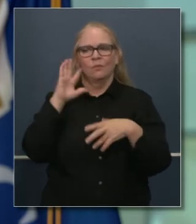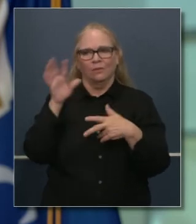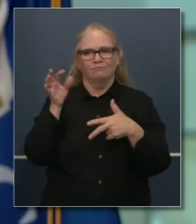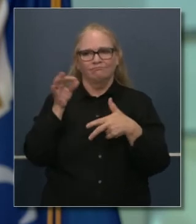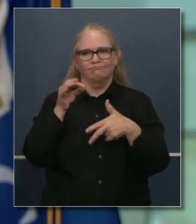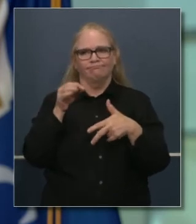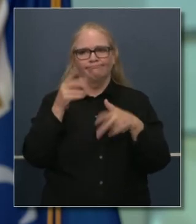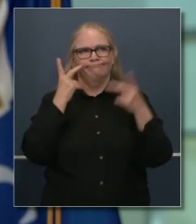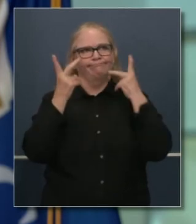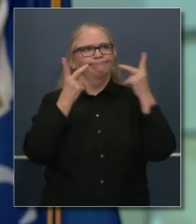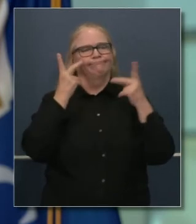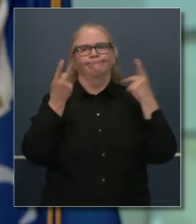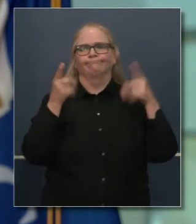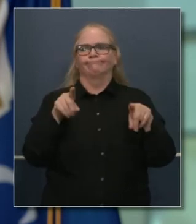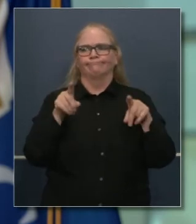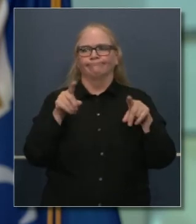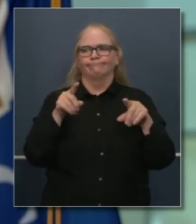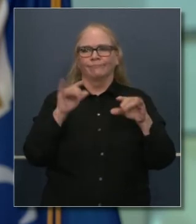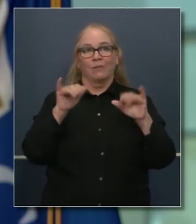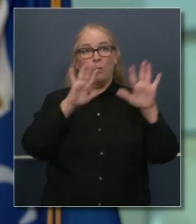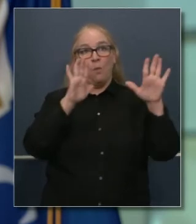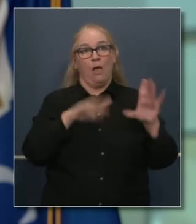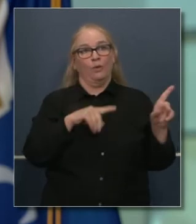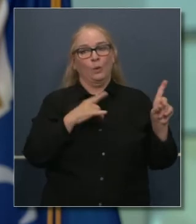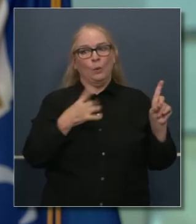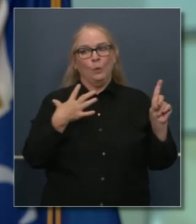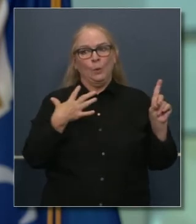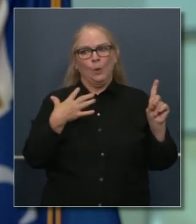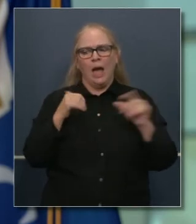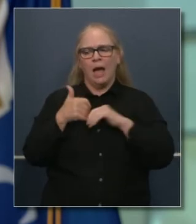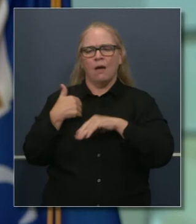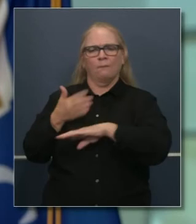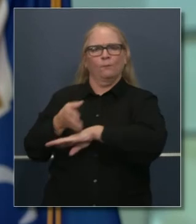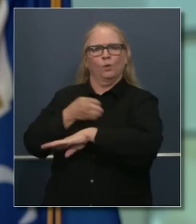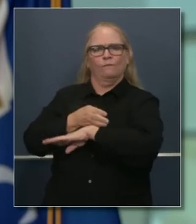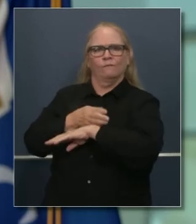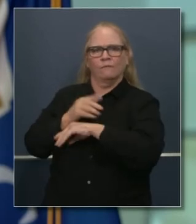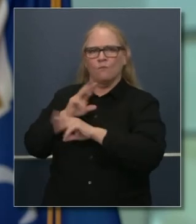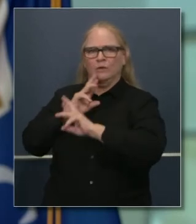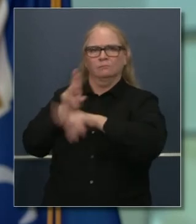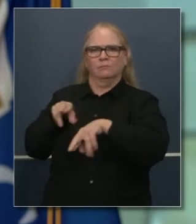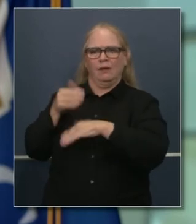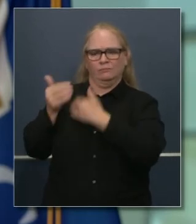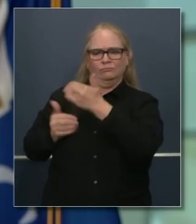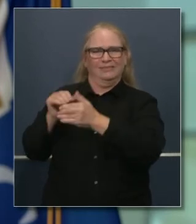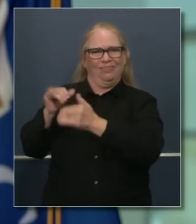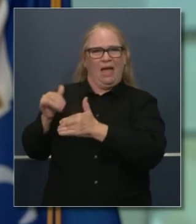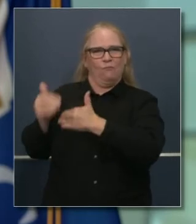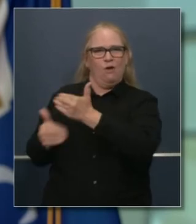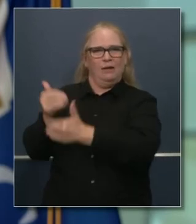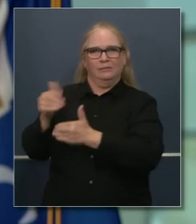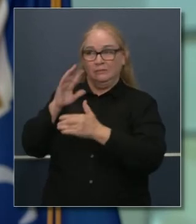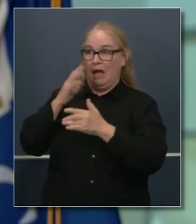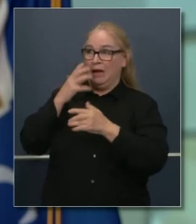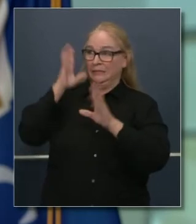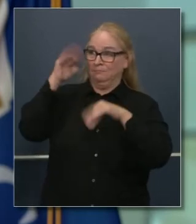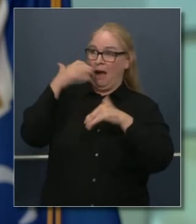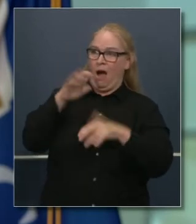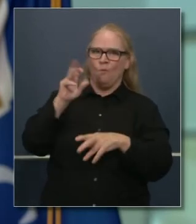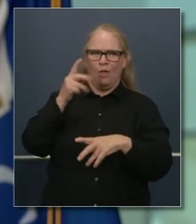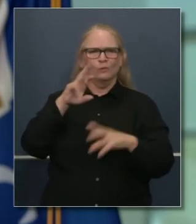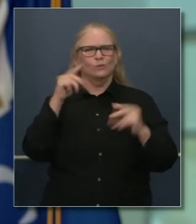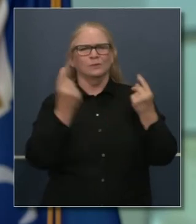con eventos climáticos extremos y nuestra necesidad de mejorar ese proceso esos protocolos la infraestructura de lo que es